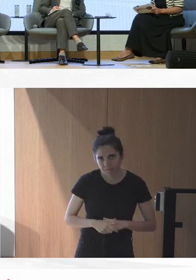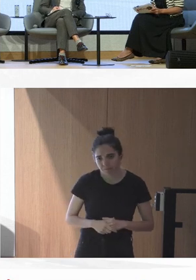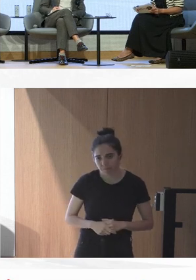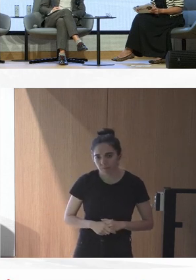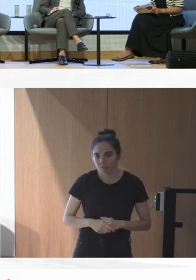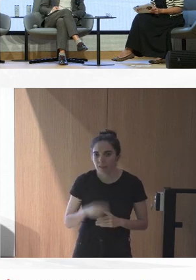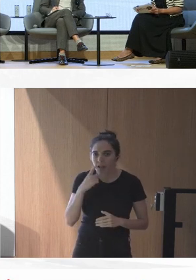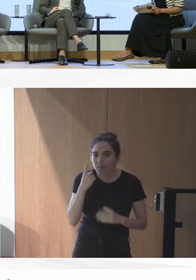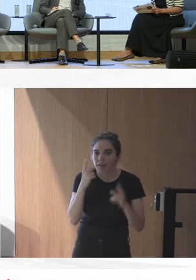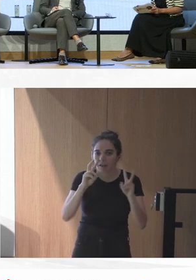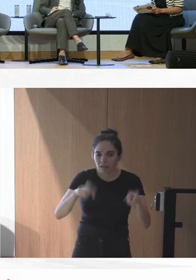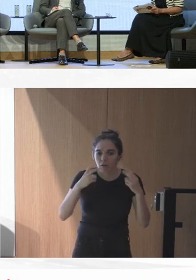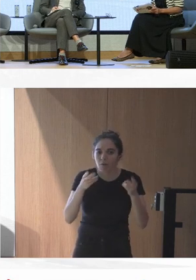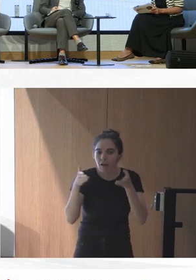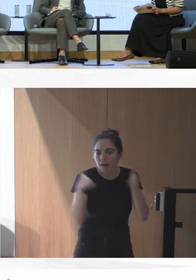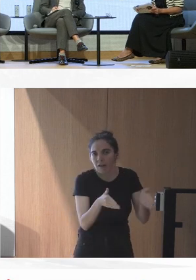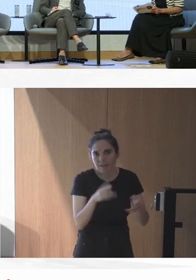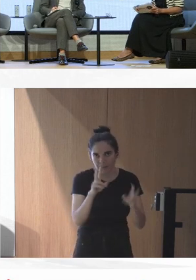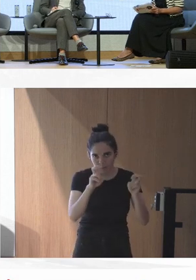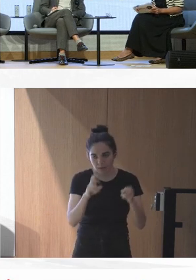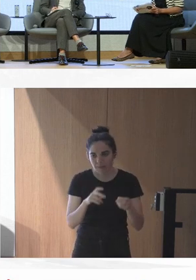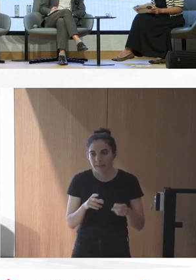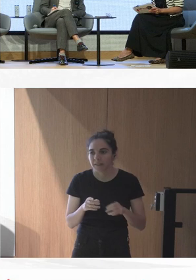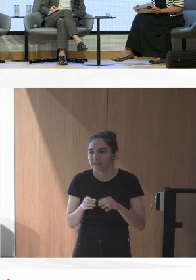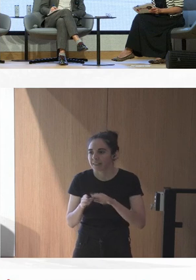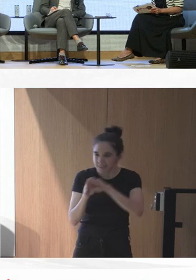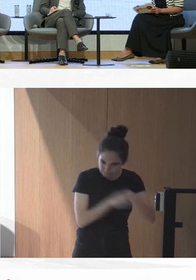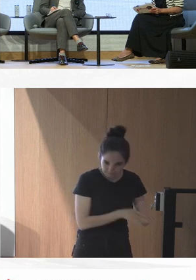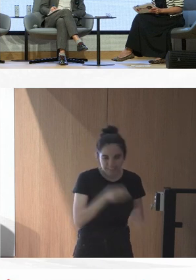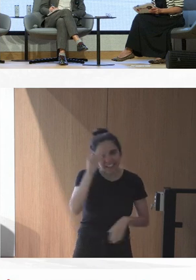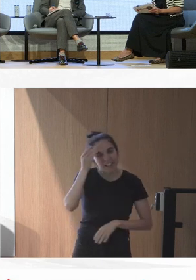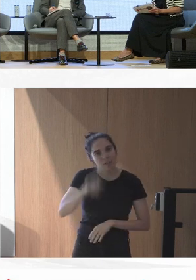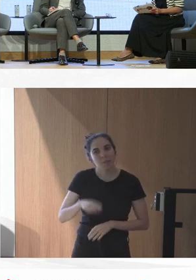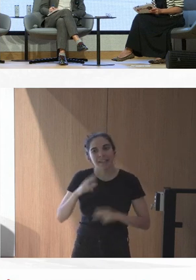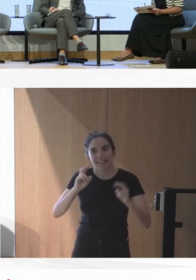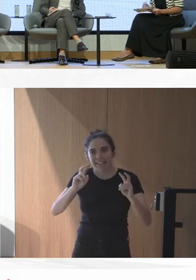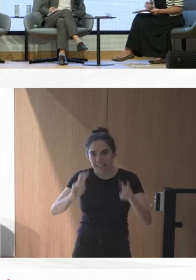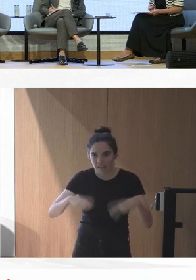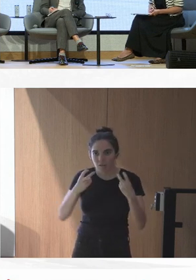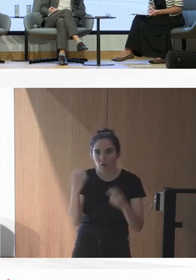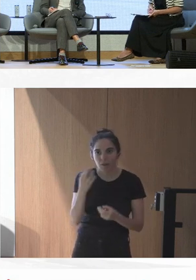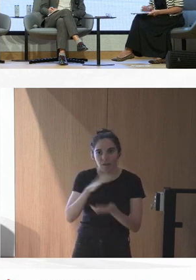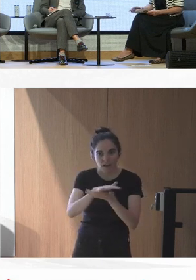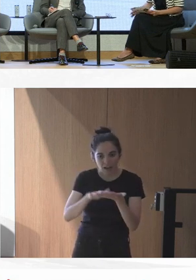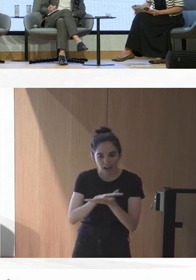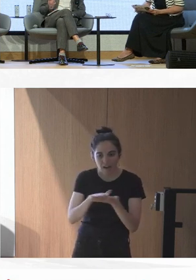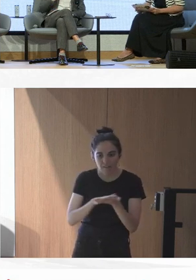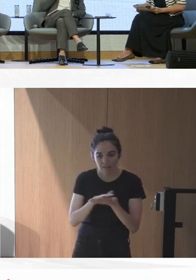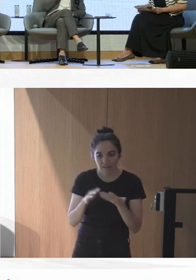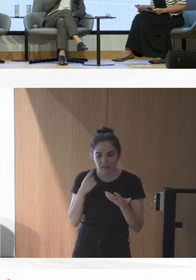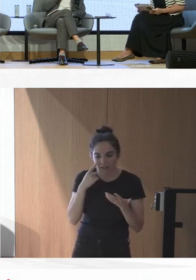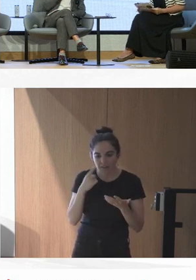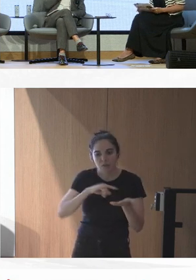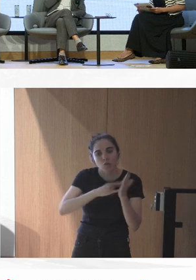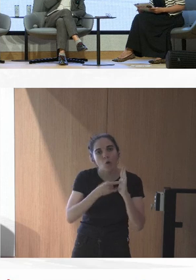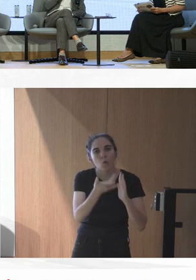ir también a atender eso, ¿no? Por otro lado, me parece que la reforma debe apostar e invertir en la solución